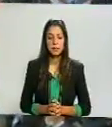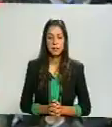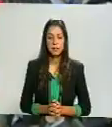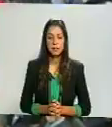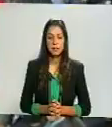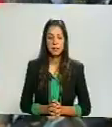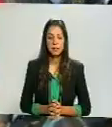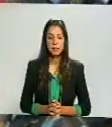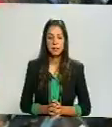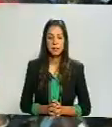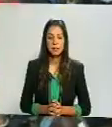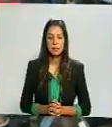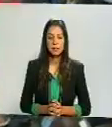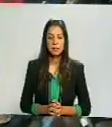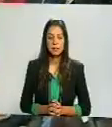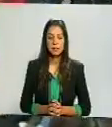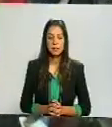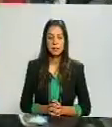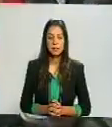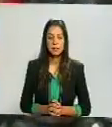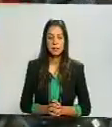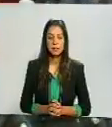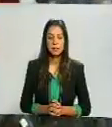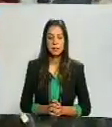Aló, aló.